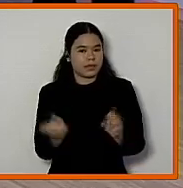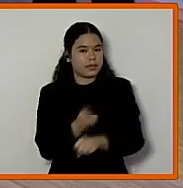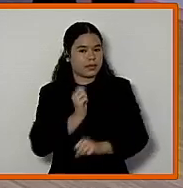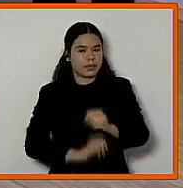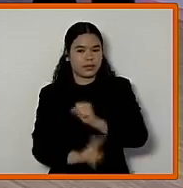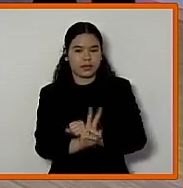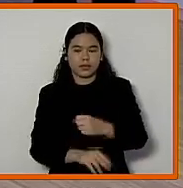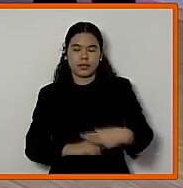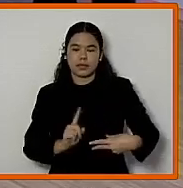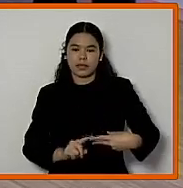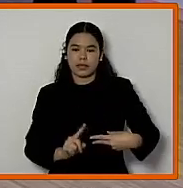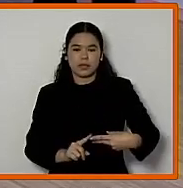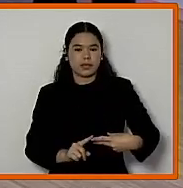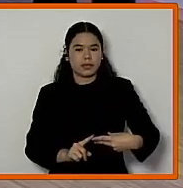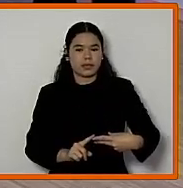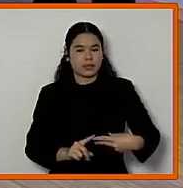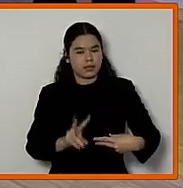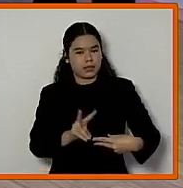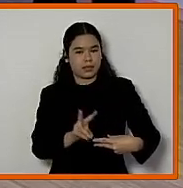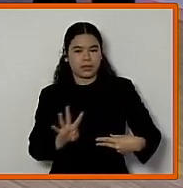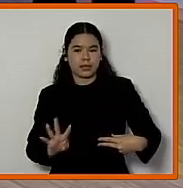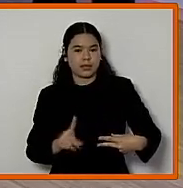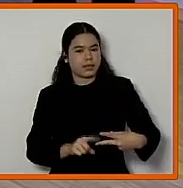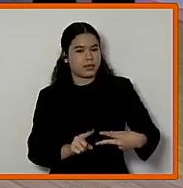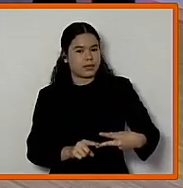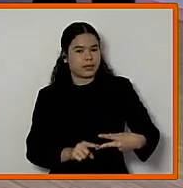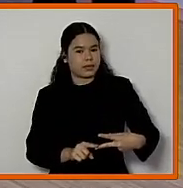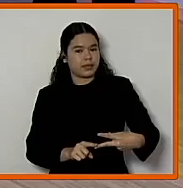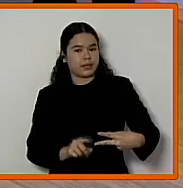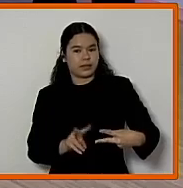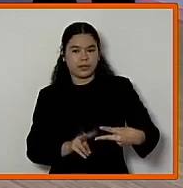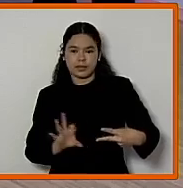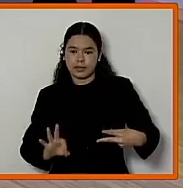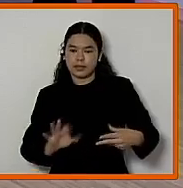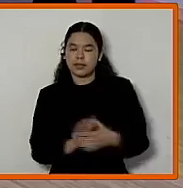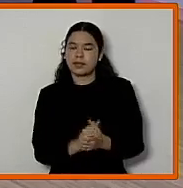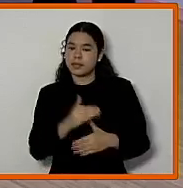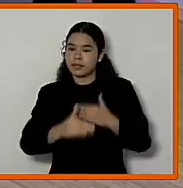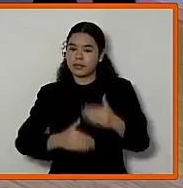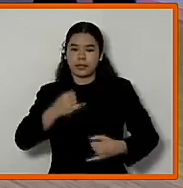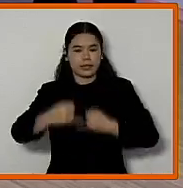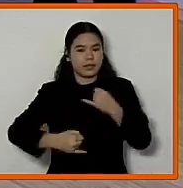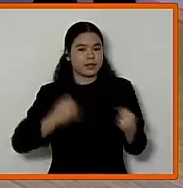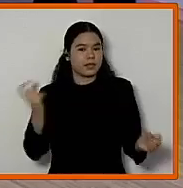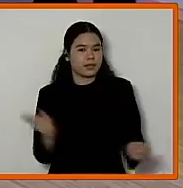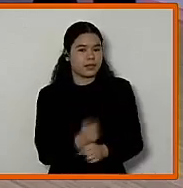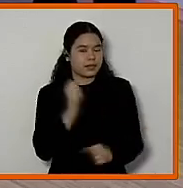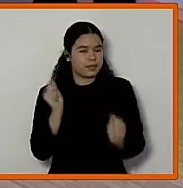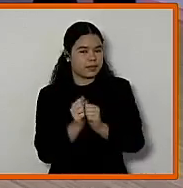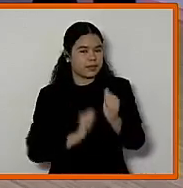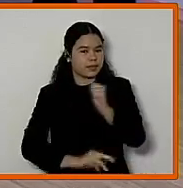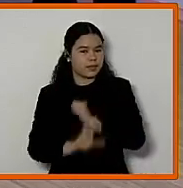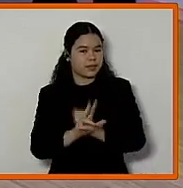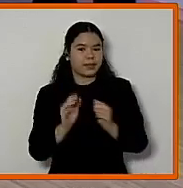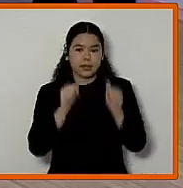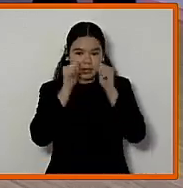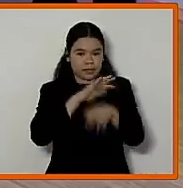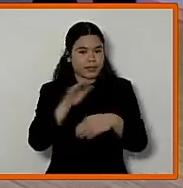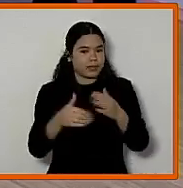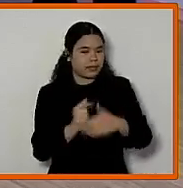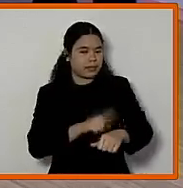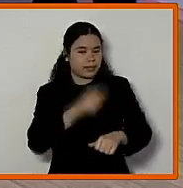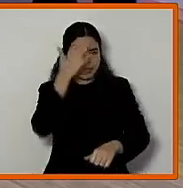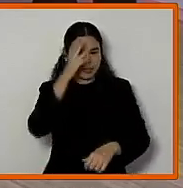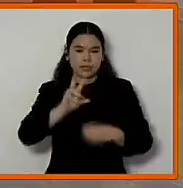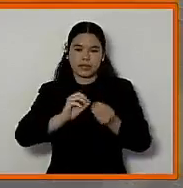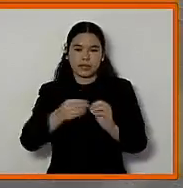son posición 1, 24, posición 2, 29. Continuamos pegando y ganando con Pega 3. Atentos, porque se vienen tus